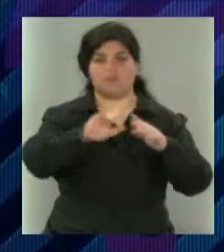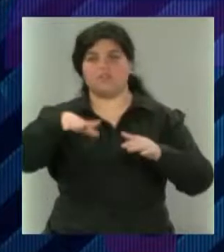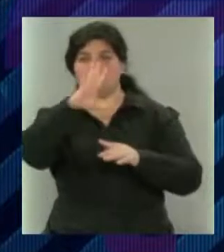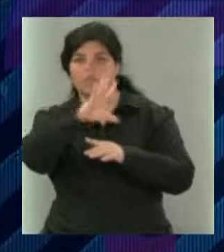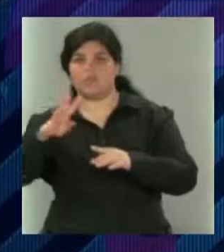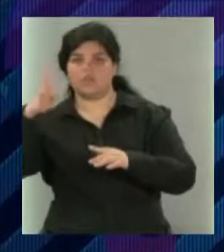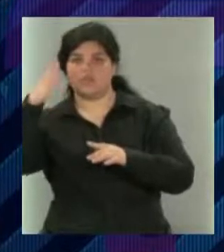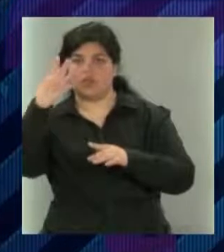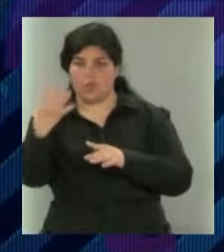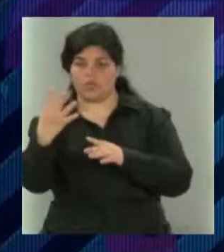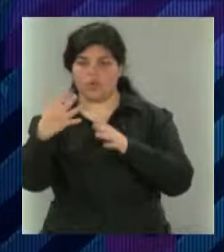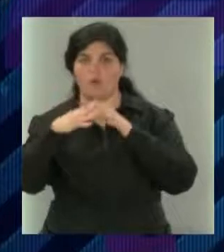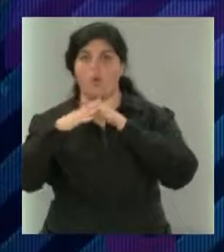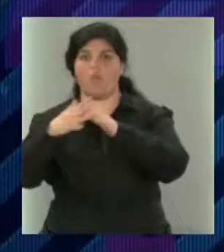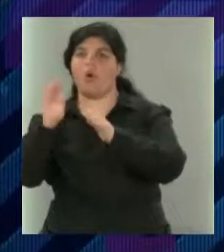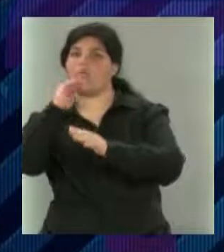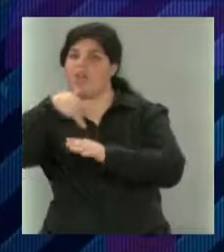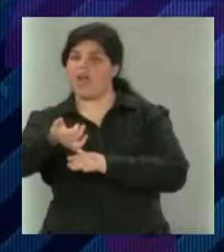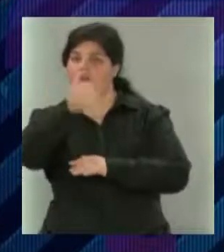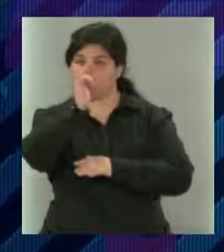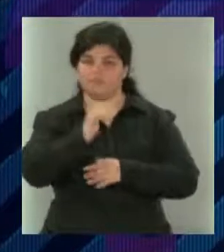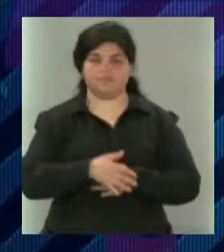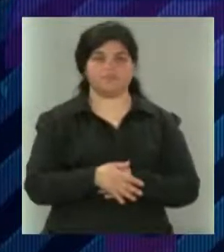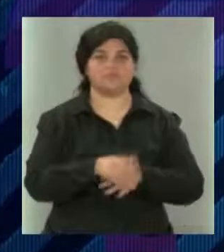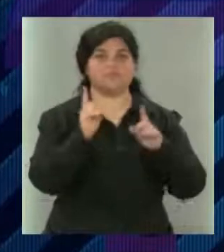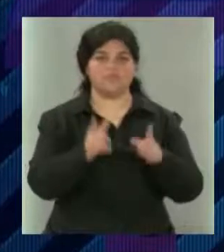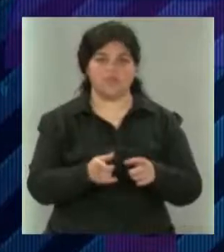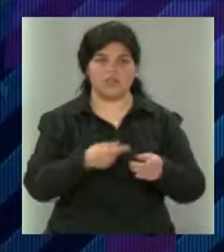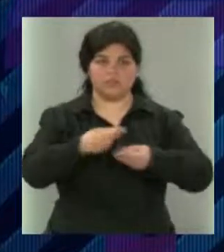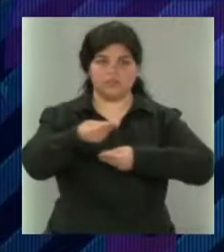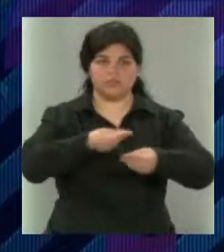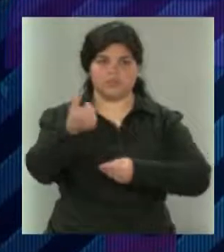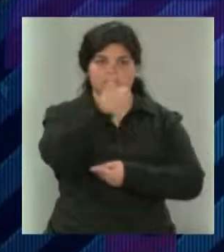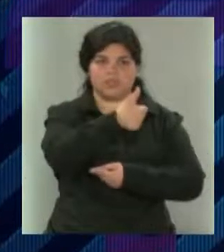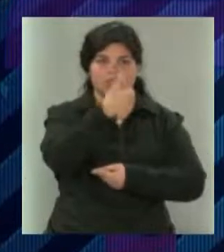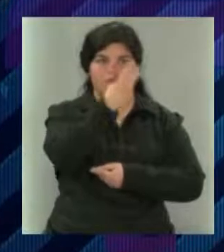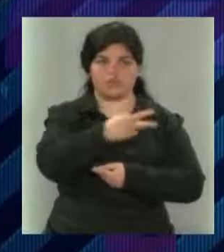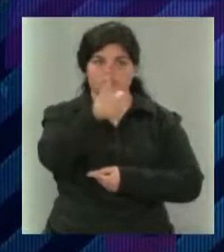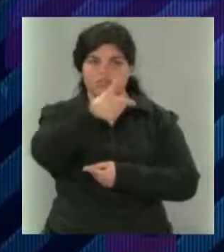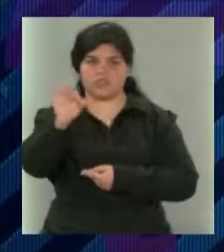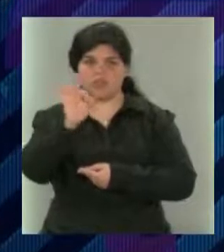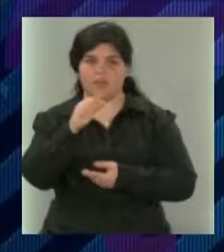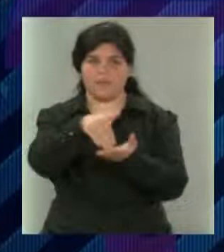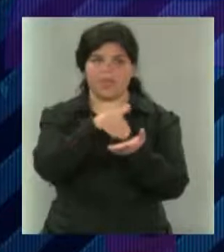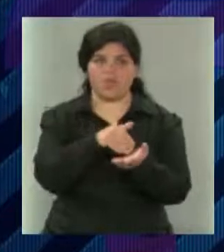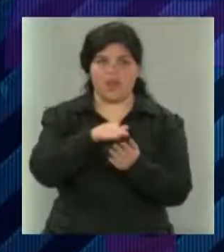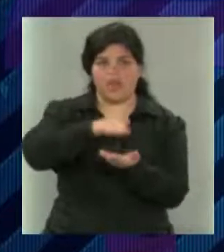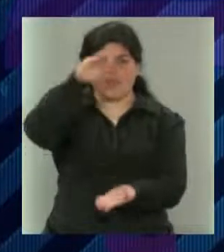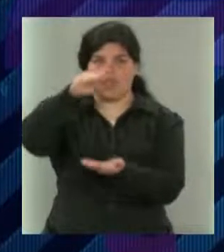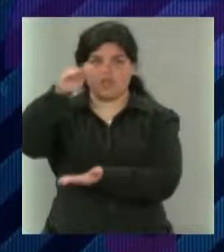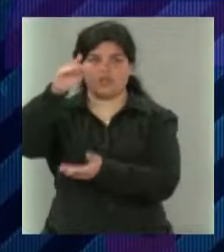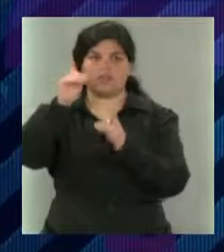asociados del sistema cooperativo. Comercializa más de 260 millones de litros en Argentina y es el primero en ventas de